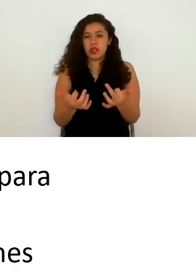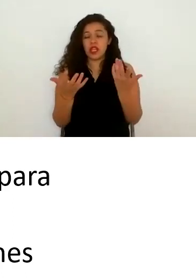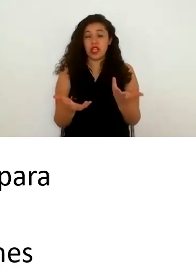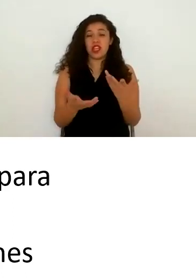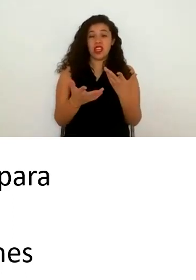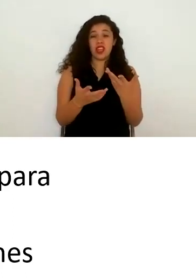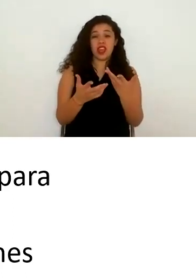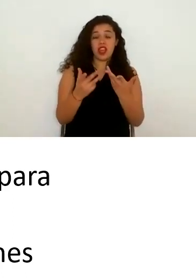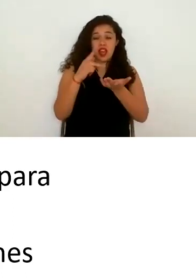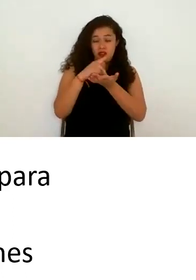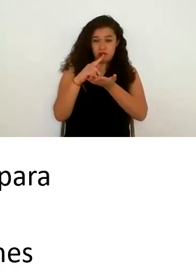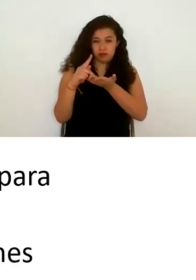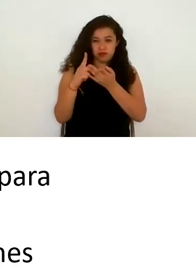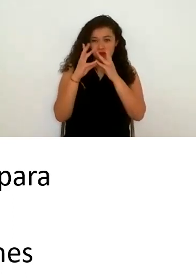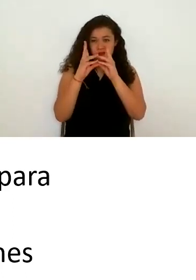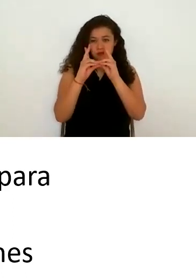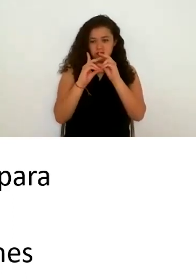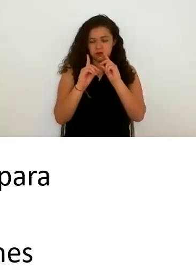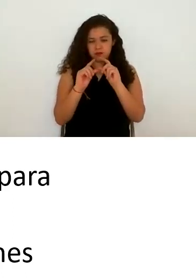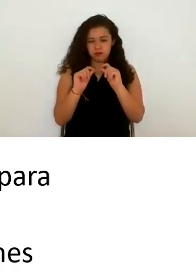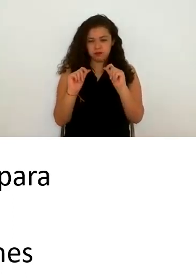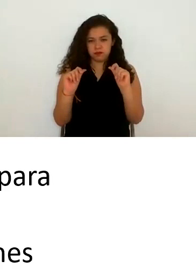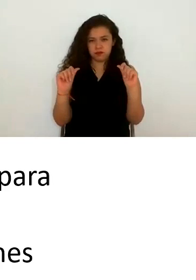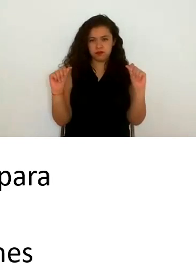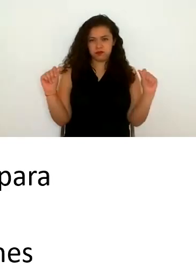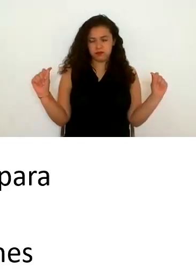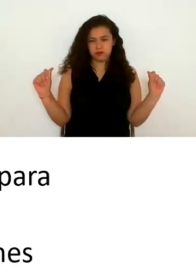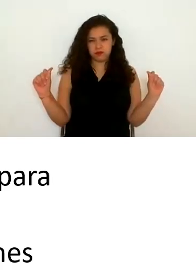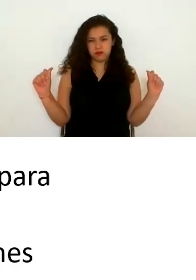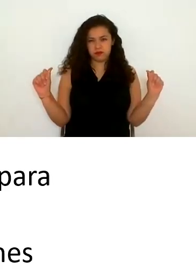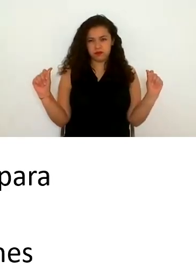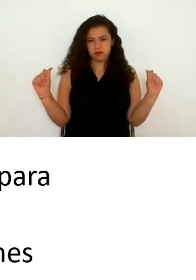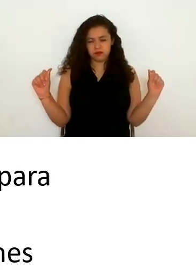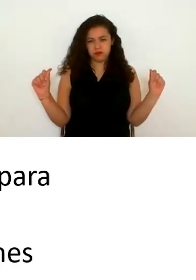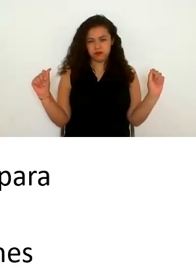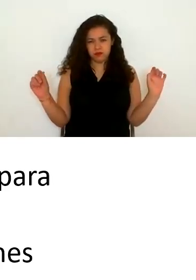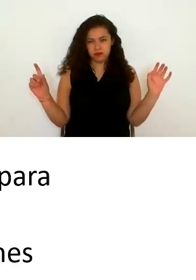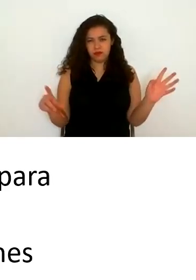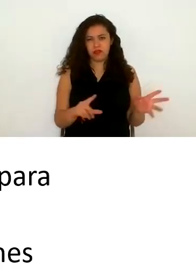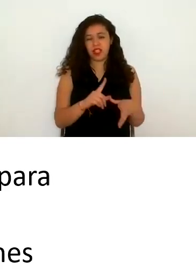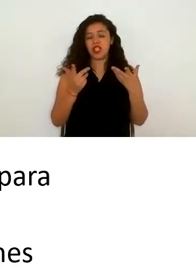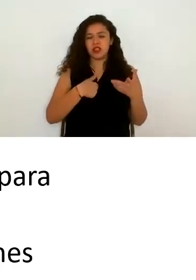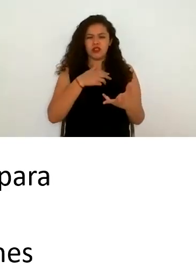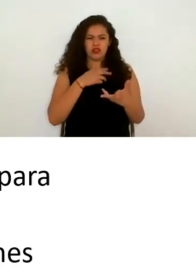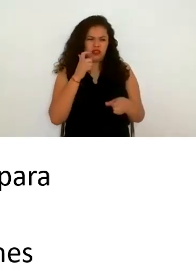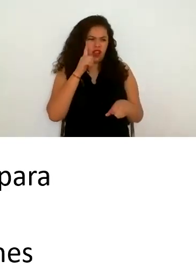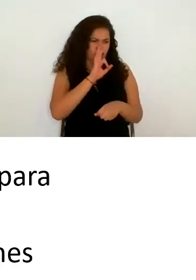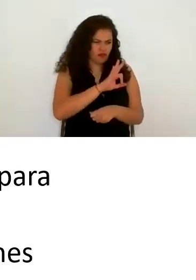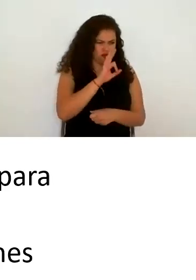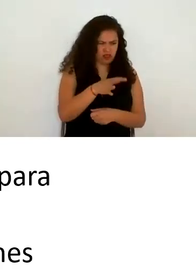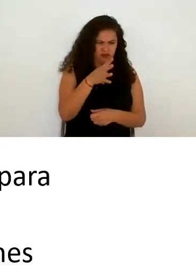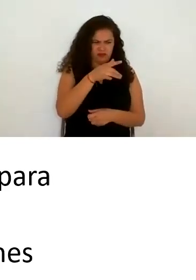va desapareciendo y evita que después podamos verificar alguna fecha,